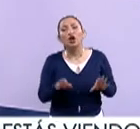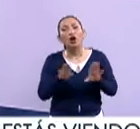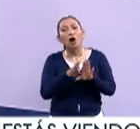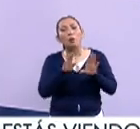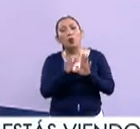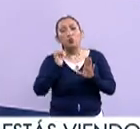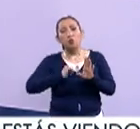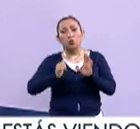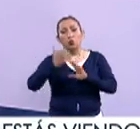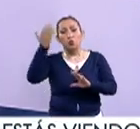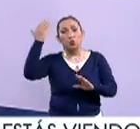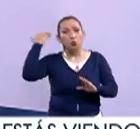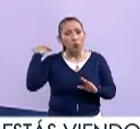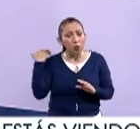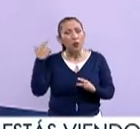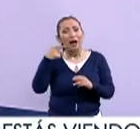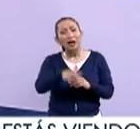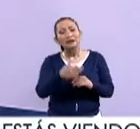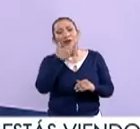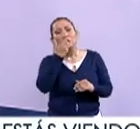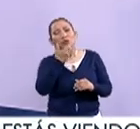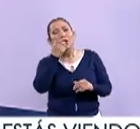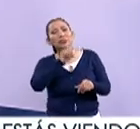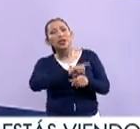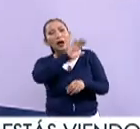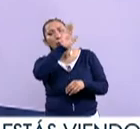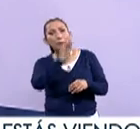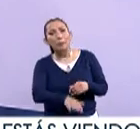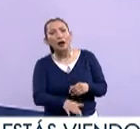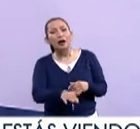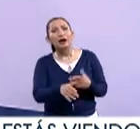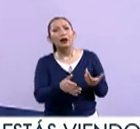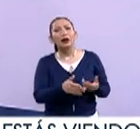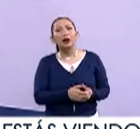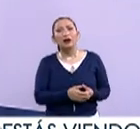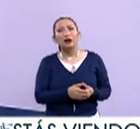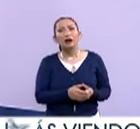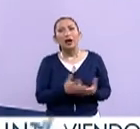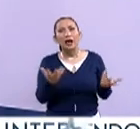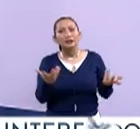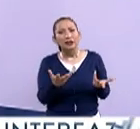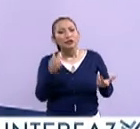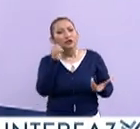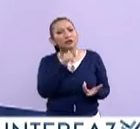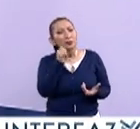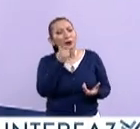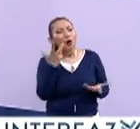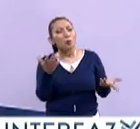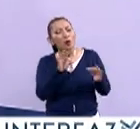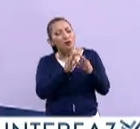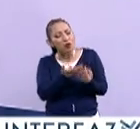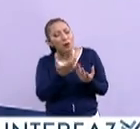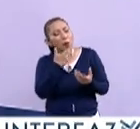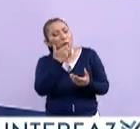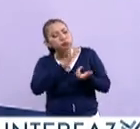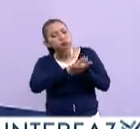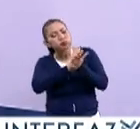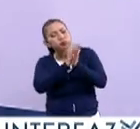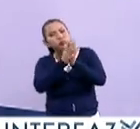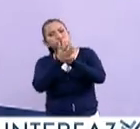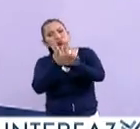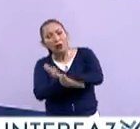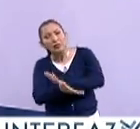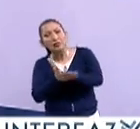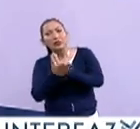la prehistoria estas tradiciones del Día de Muertos nos han generado siempre esta forma y estas tradiciones